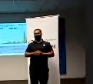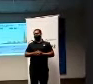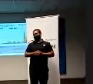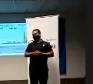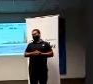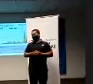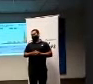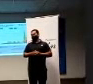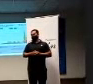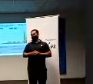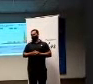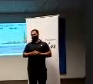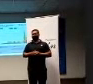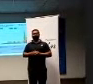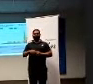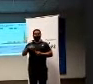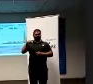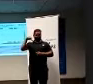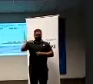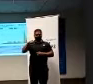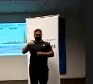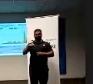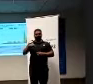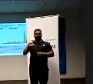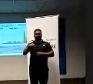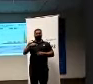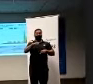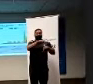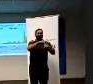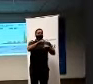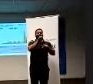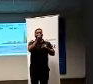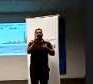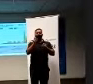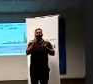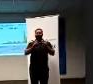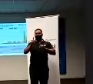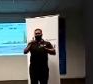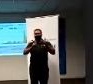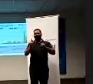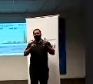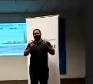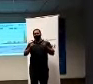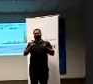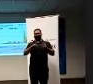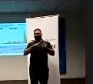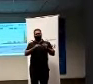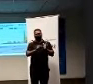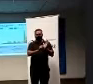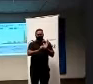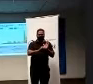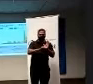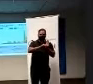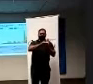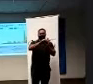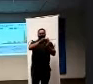un aumento en algunos países como Hong Kong y algunos países de Europa, otra vez con el aumento del caso, con la